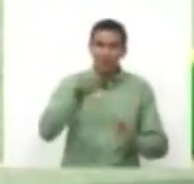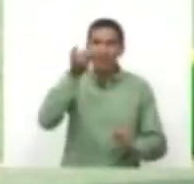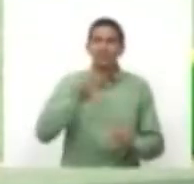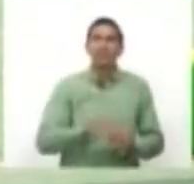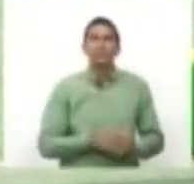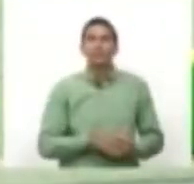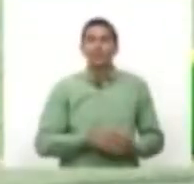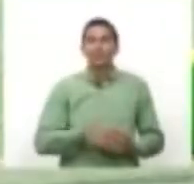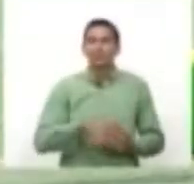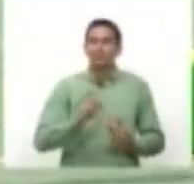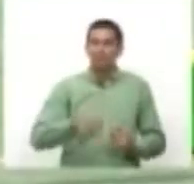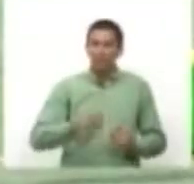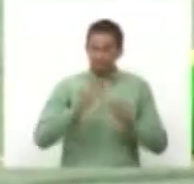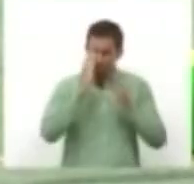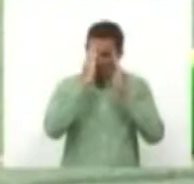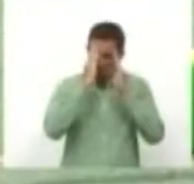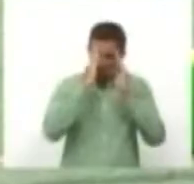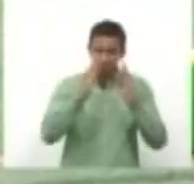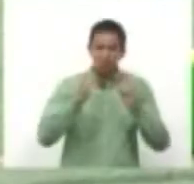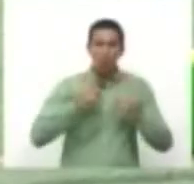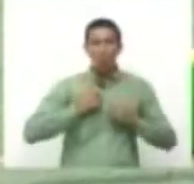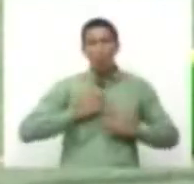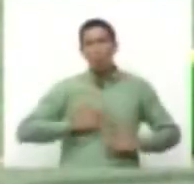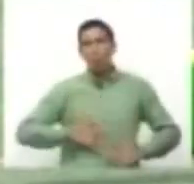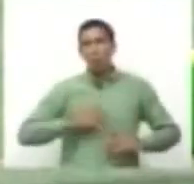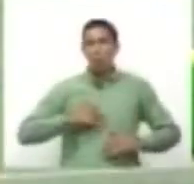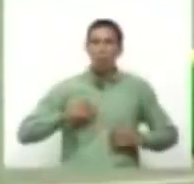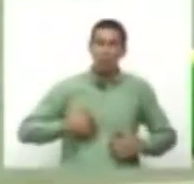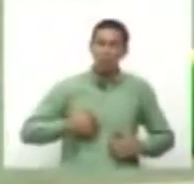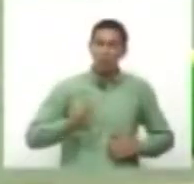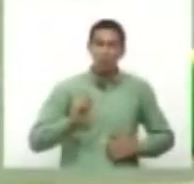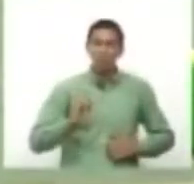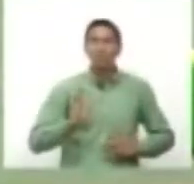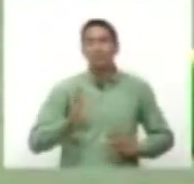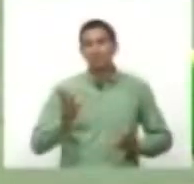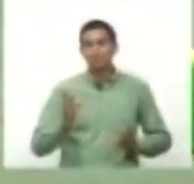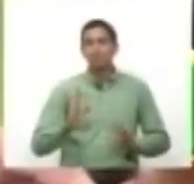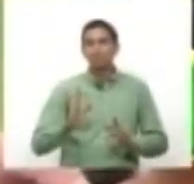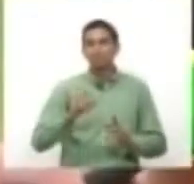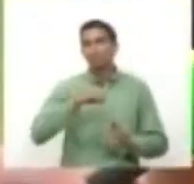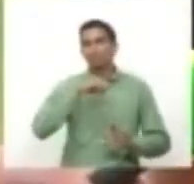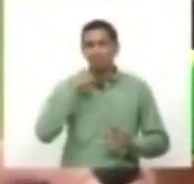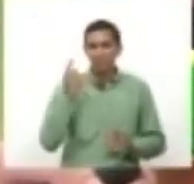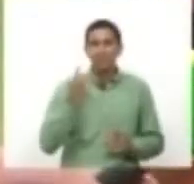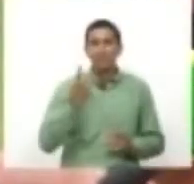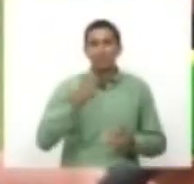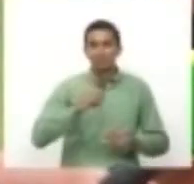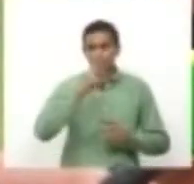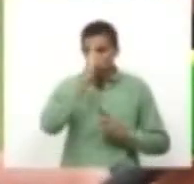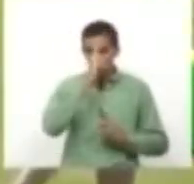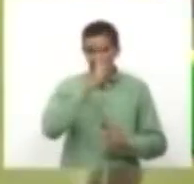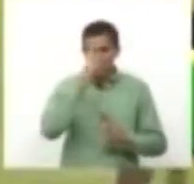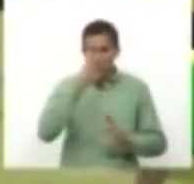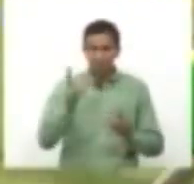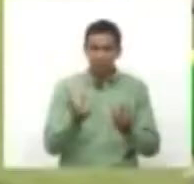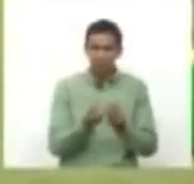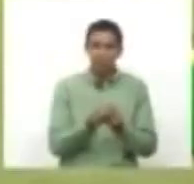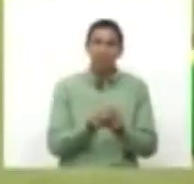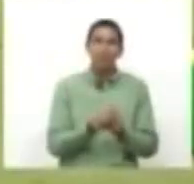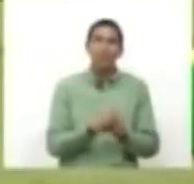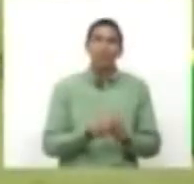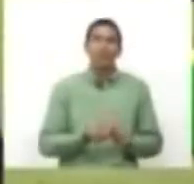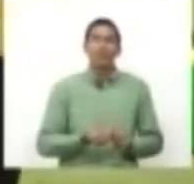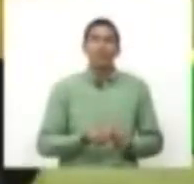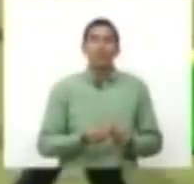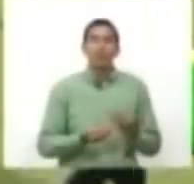en todo momento, no relajarse en ningún momento porque te cobran, sea el equipo que sea, y el respeto ante todo mundo es fundamental. En el grupo no